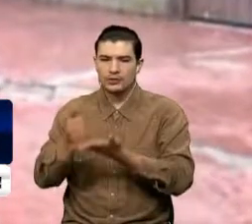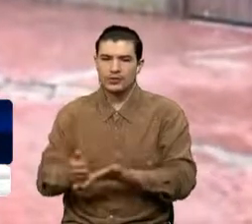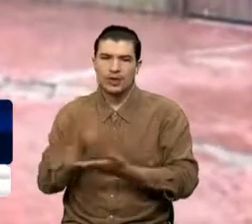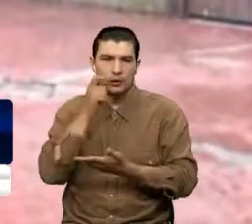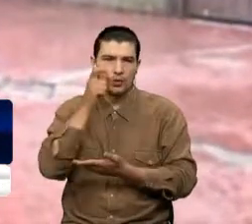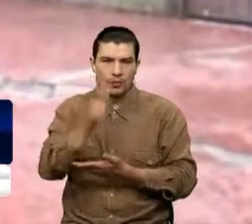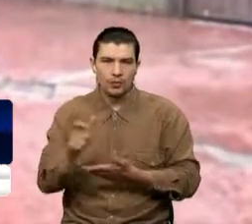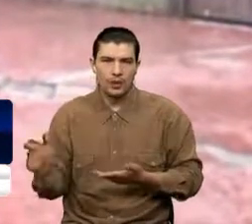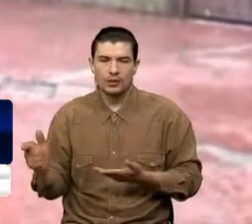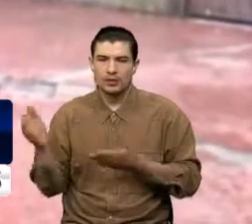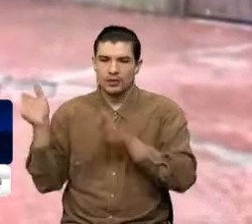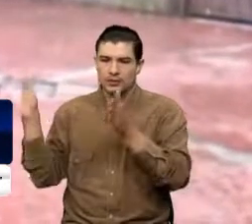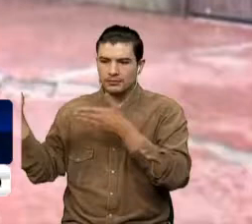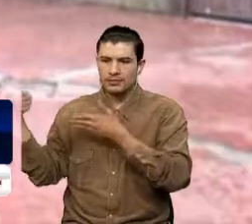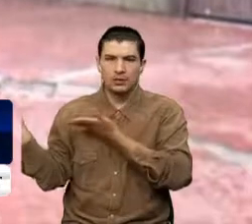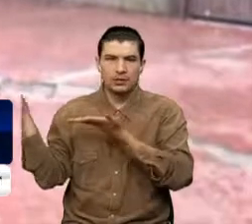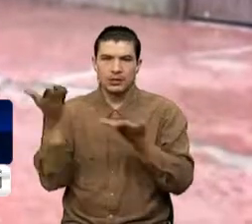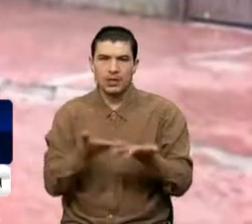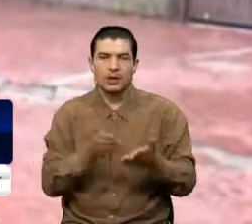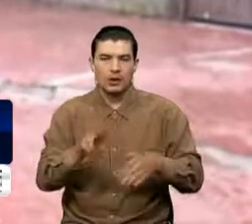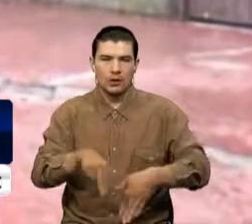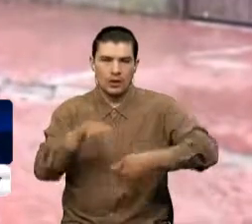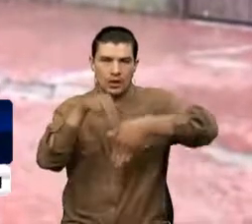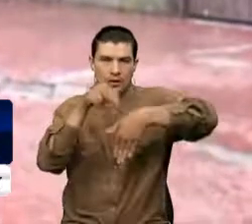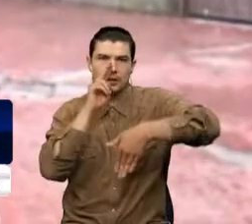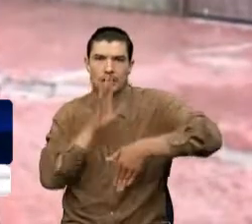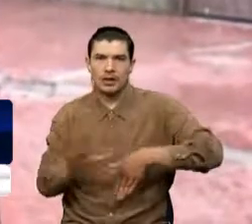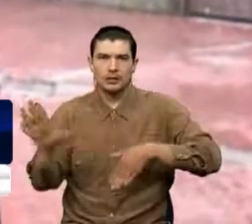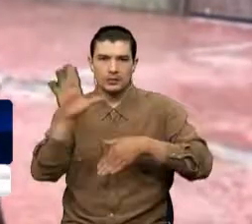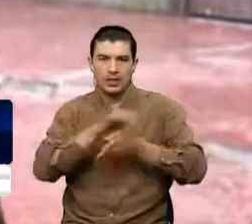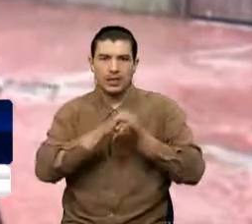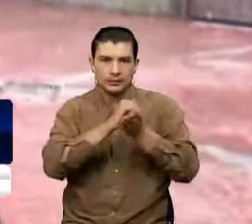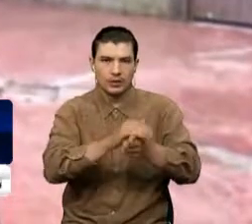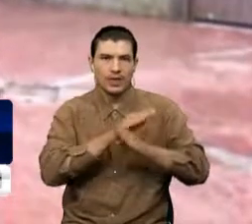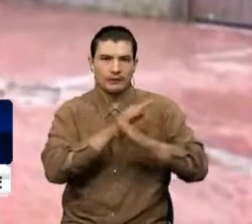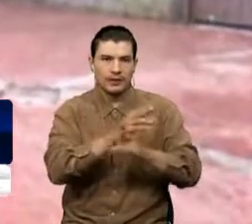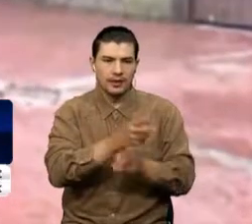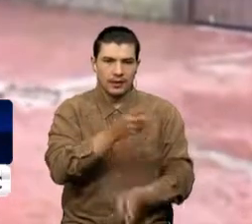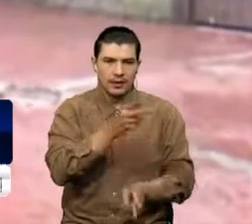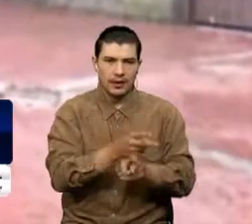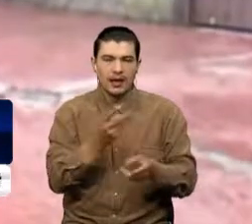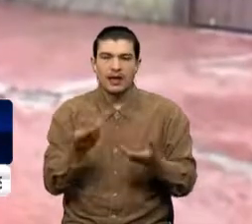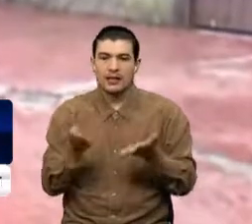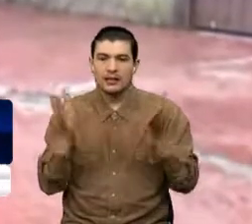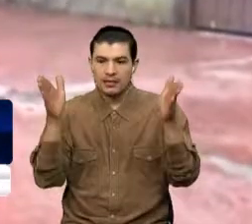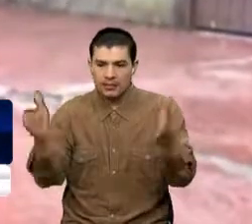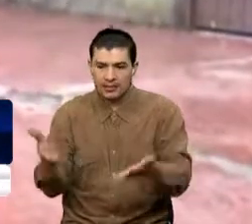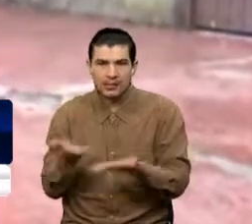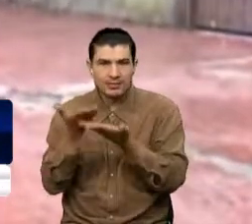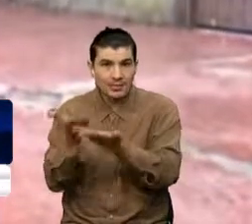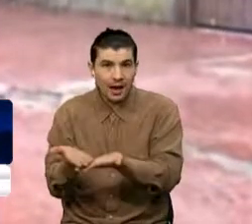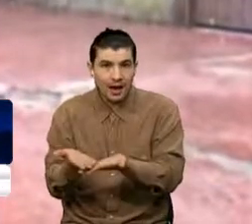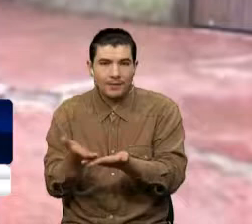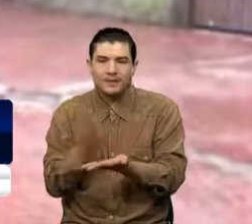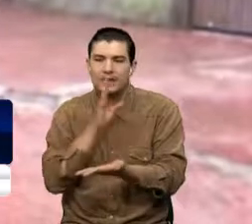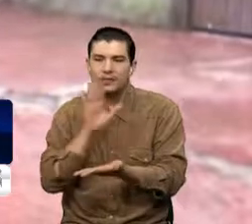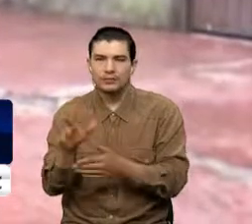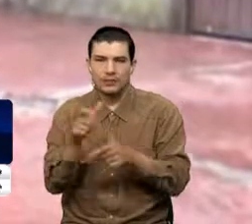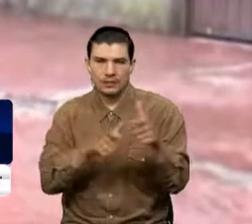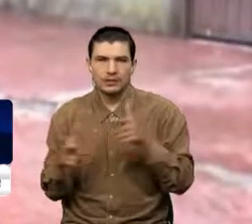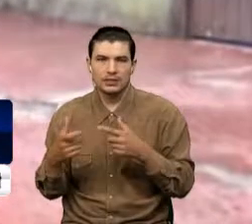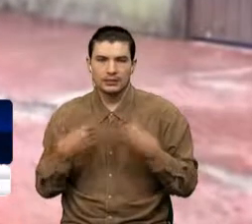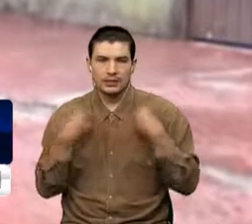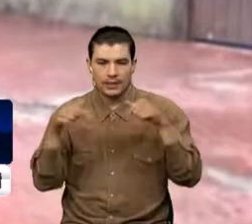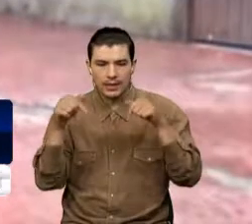que vienen provenientes de la Unidad Nacional de Gestión de Riesgos y Desastres para las personas que se encuentran en los refugios. En